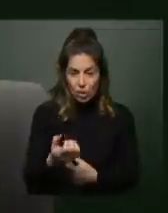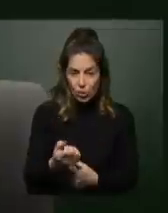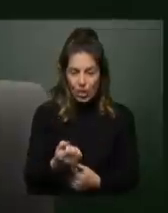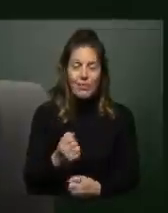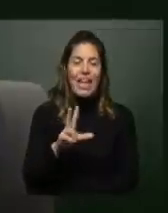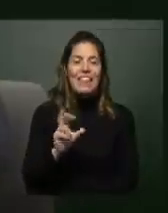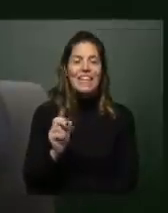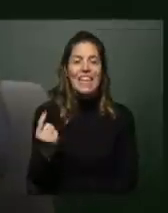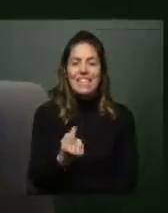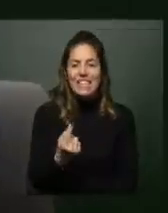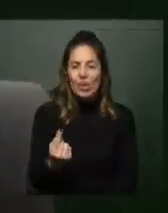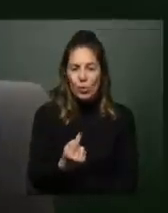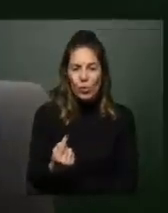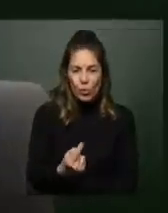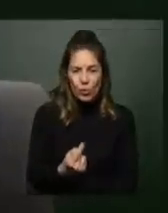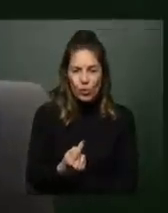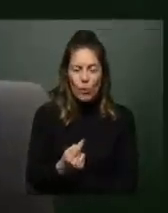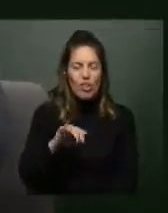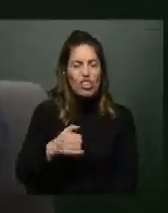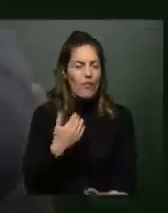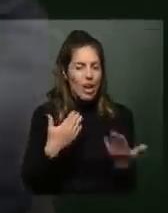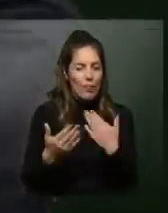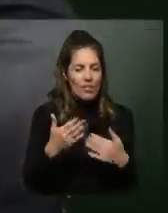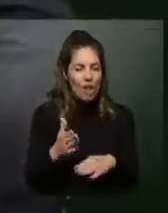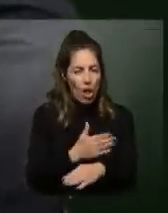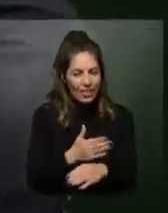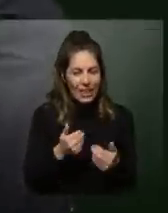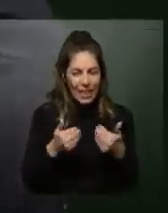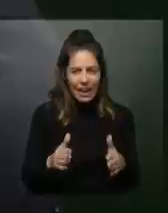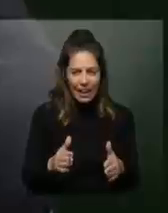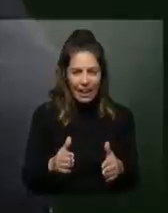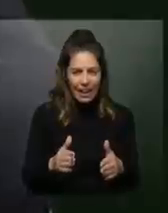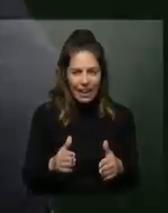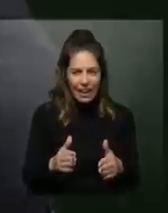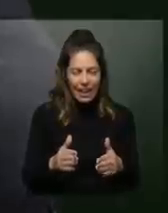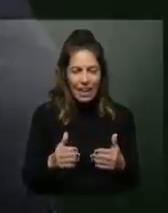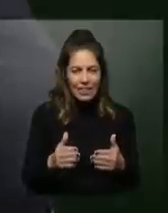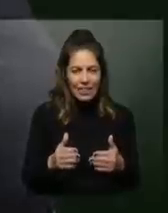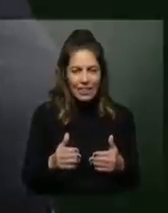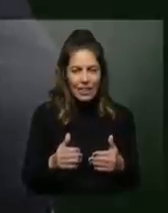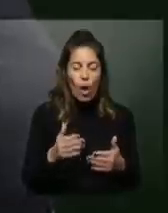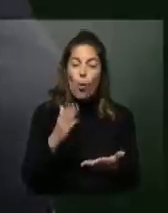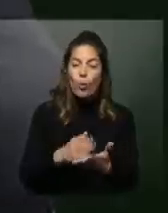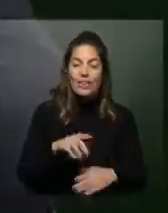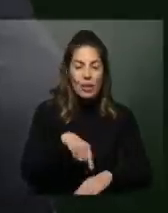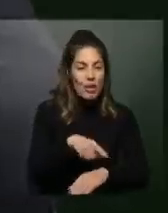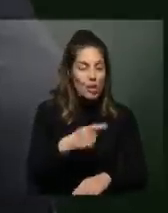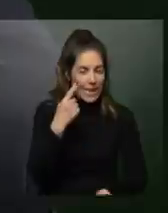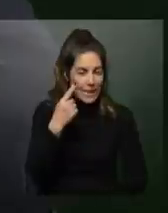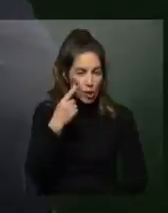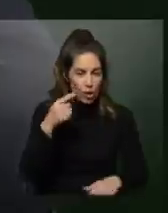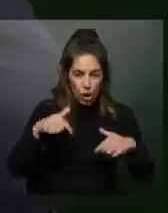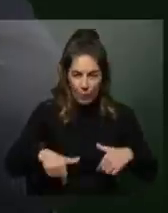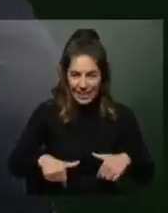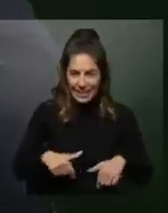quedan 30 segundos Viera pero algo habíamos hablado antes en el arranque antes de comenzar la entrevista en las últimas horas se conoció que el Ministerio del